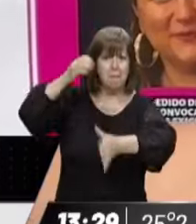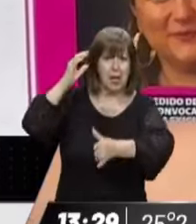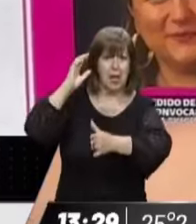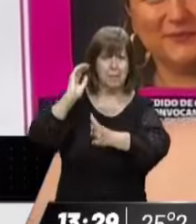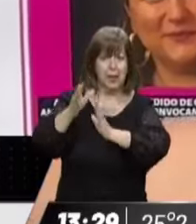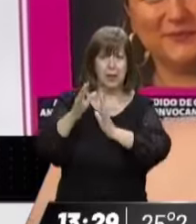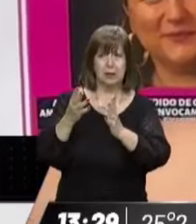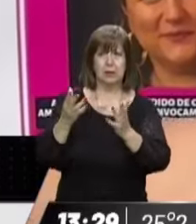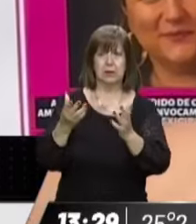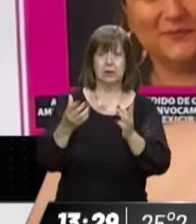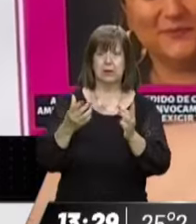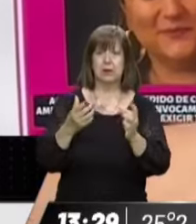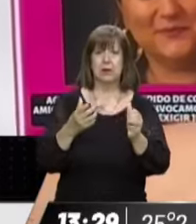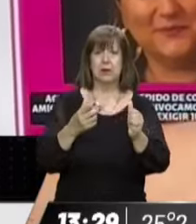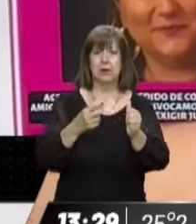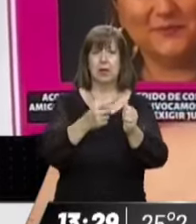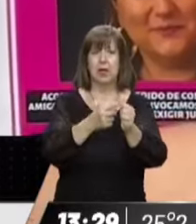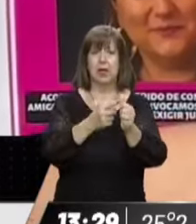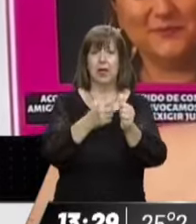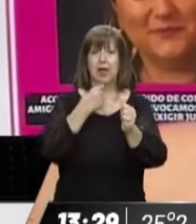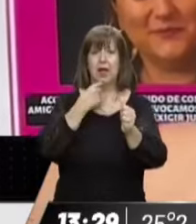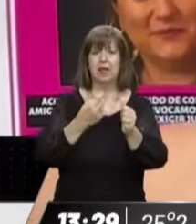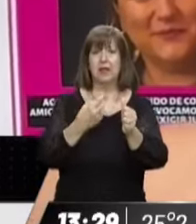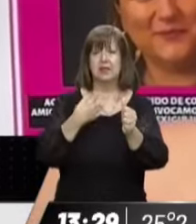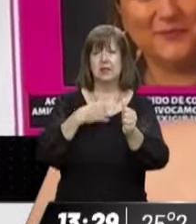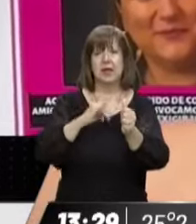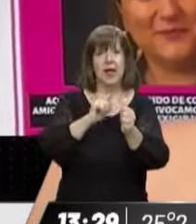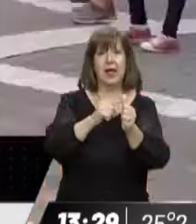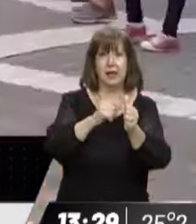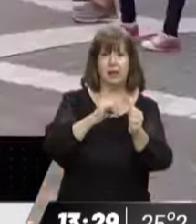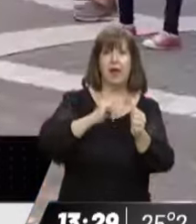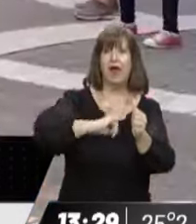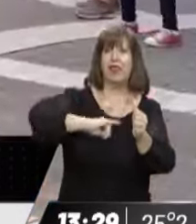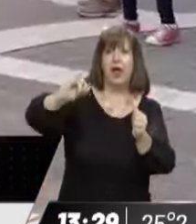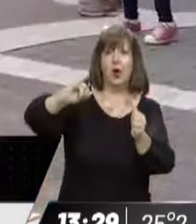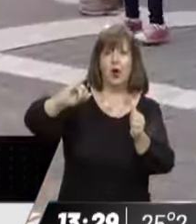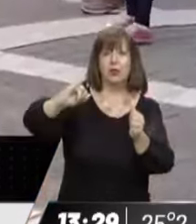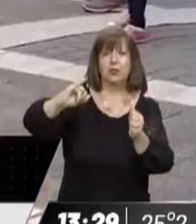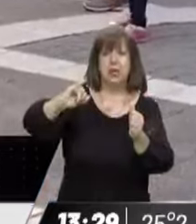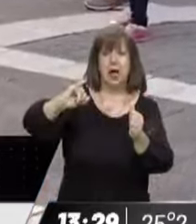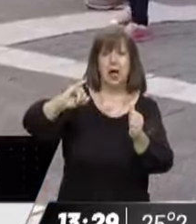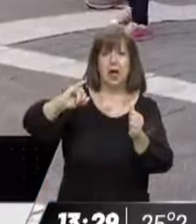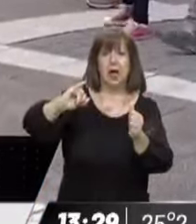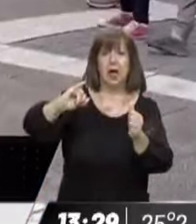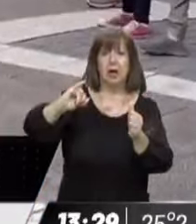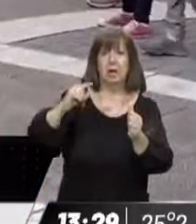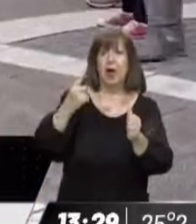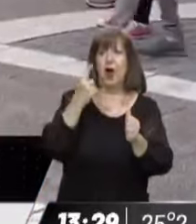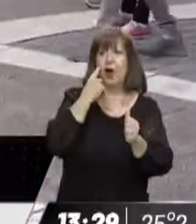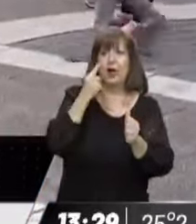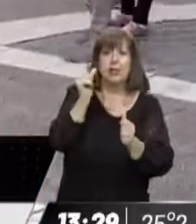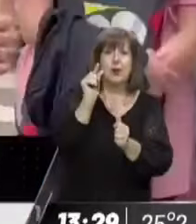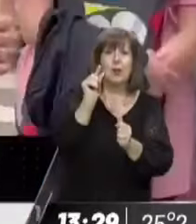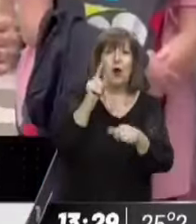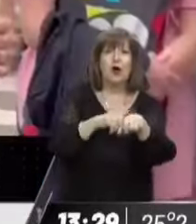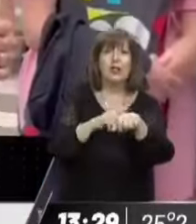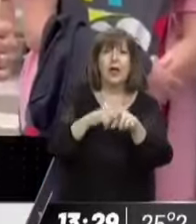y bueno, en algún punto ella se cansó y lo denunció, pero hacía muy poco que lo conocía.